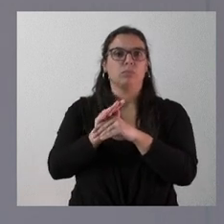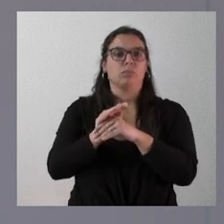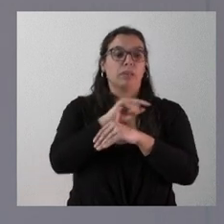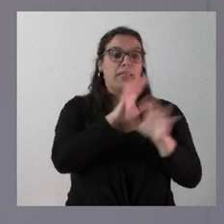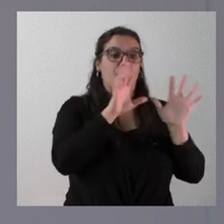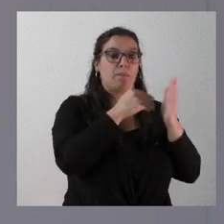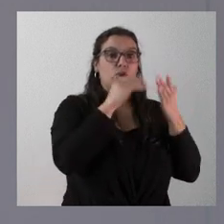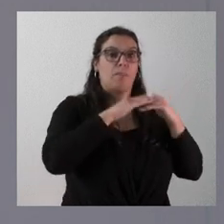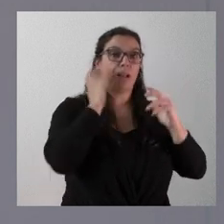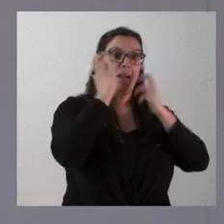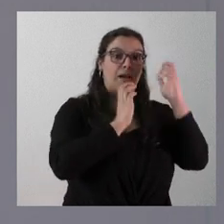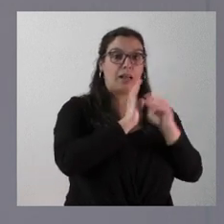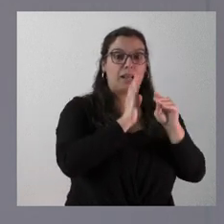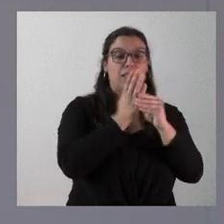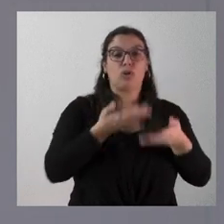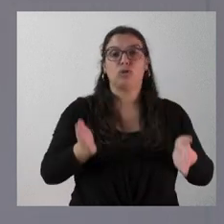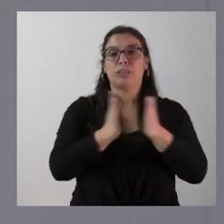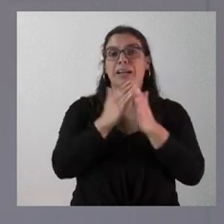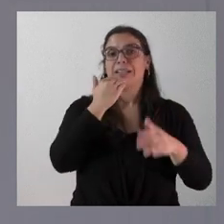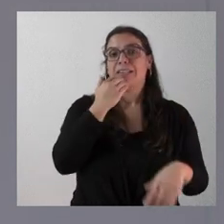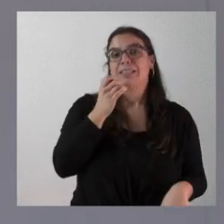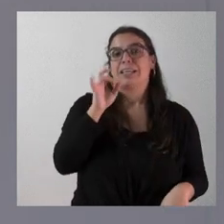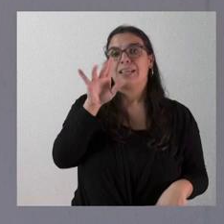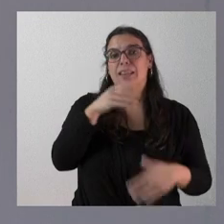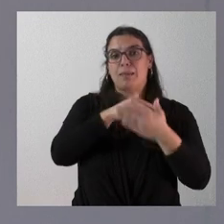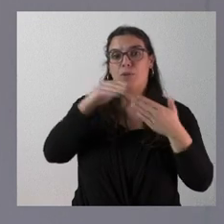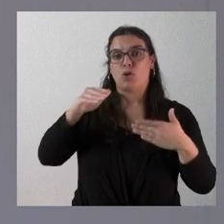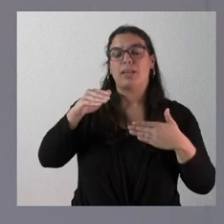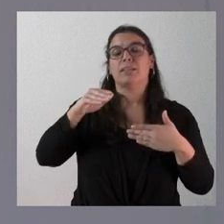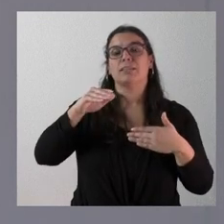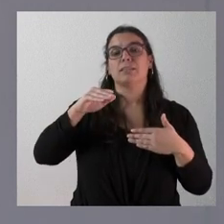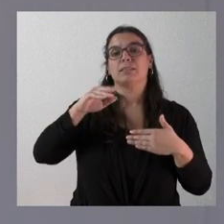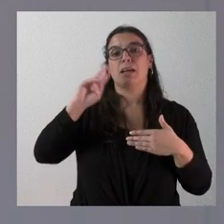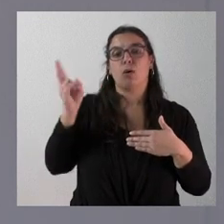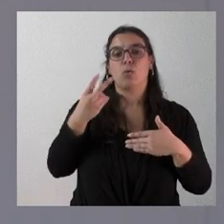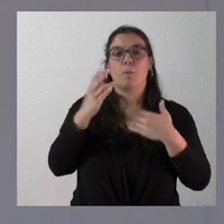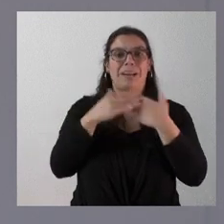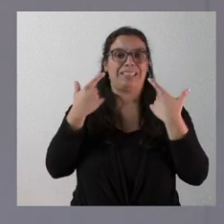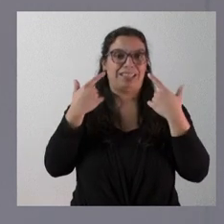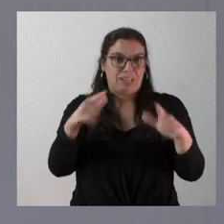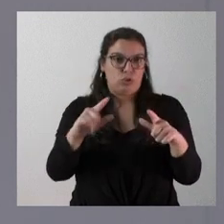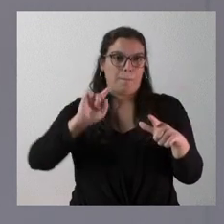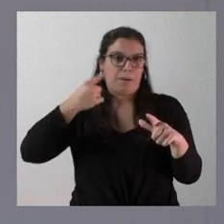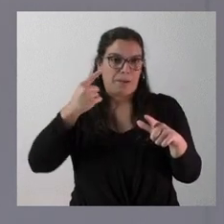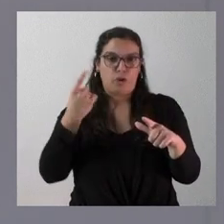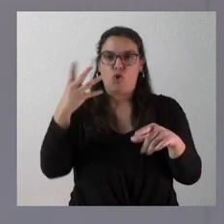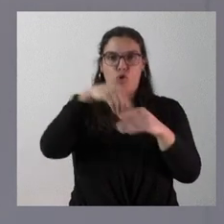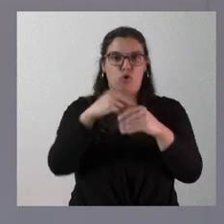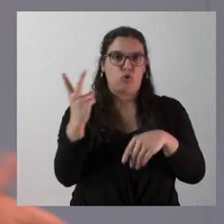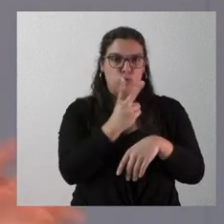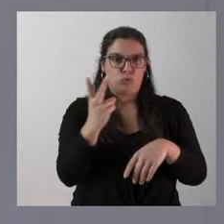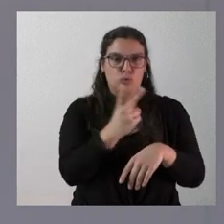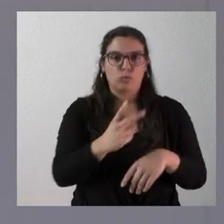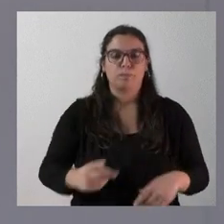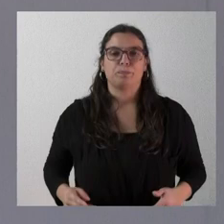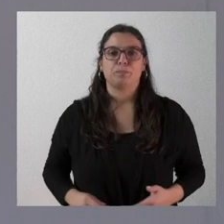de sector ganadero para una cifra muy próxima a los 15 millones del sector agrícola incluyendo por tanto el sector Agrario y el sector